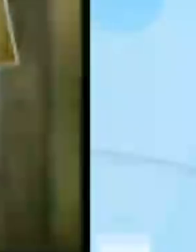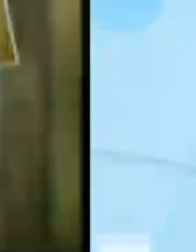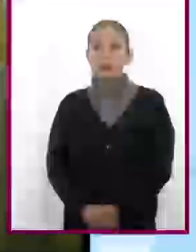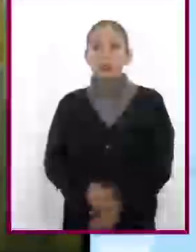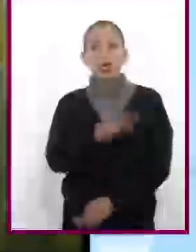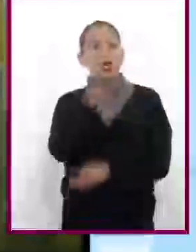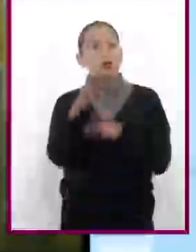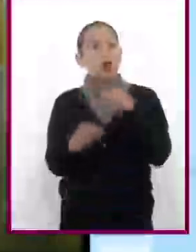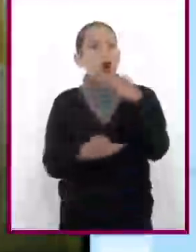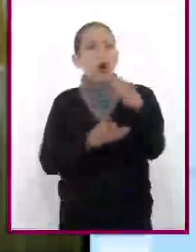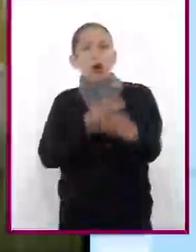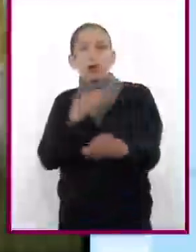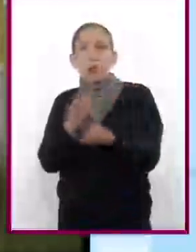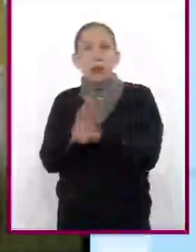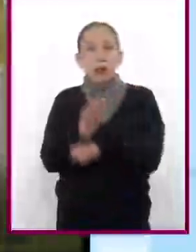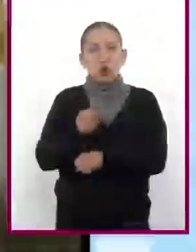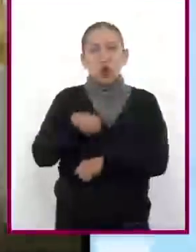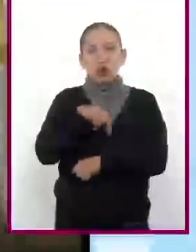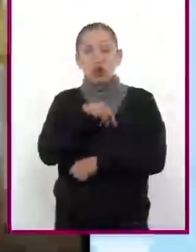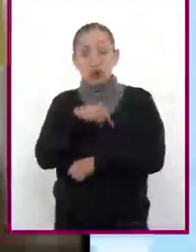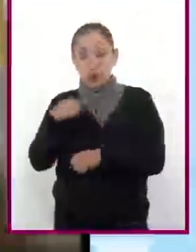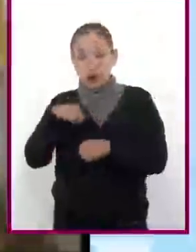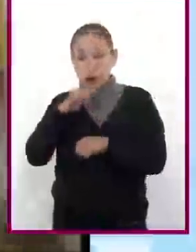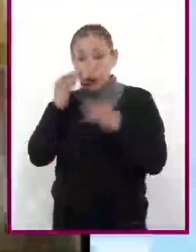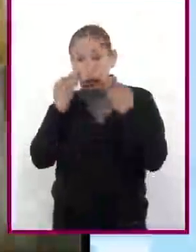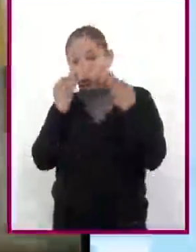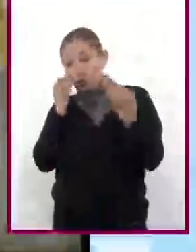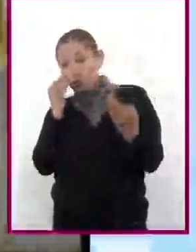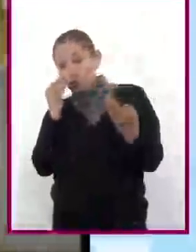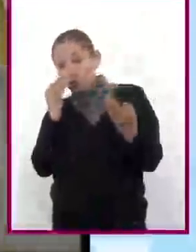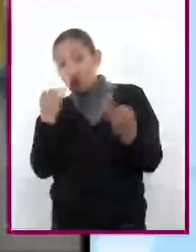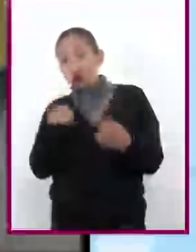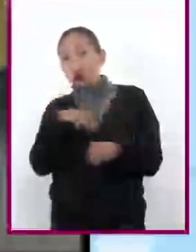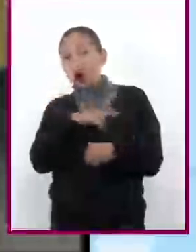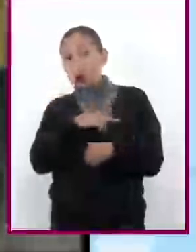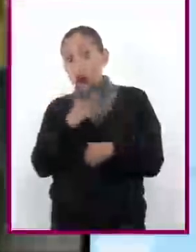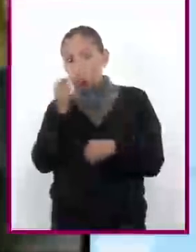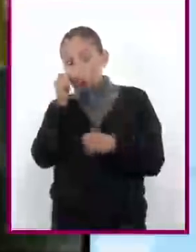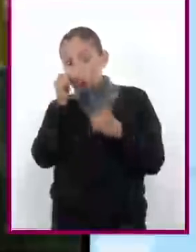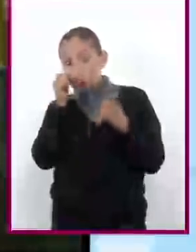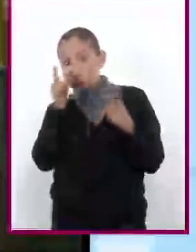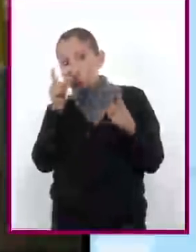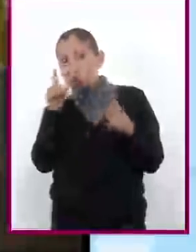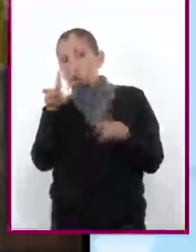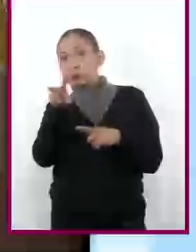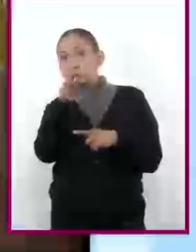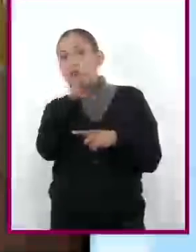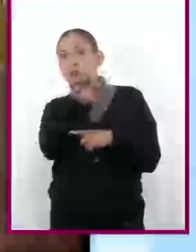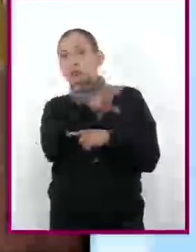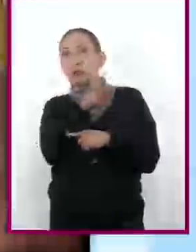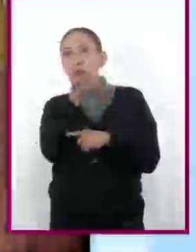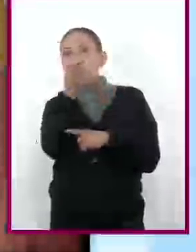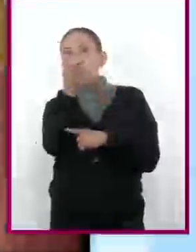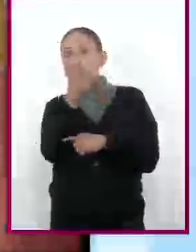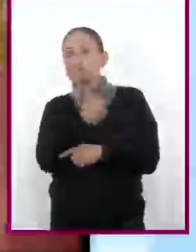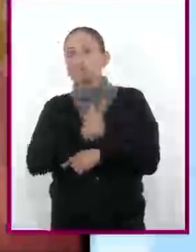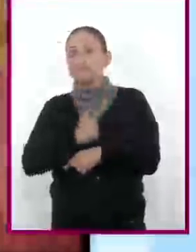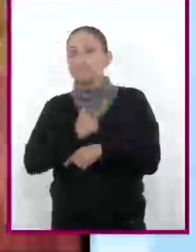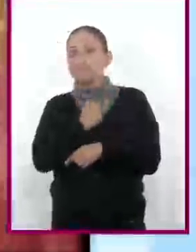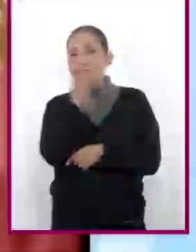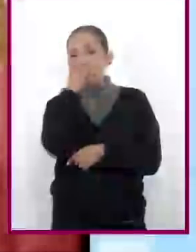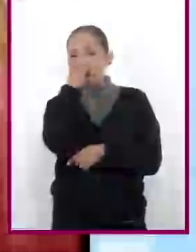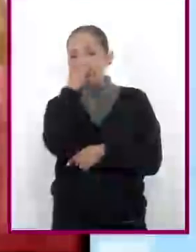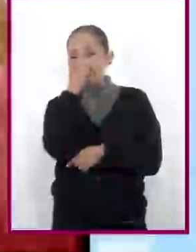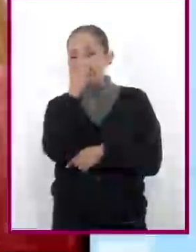Todo esto pasó con nosotros. Nosotros lo vimos, nosotros lo admiramos. Con esta lamentosa y